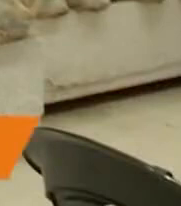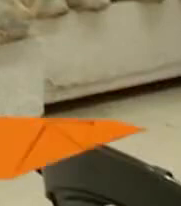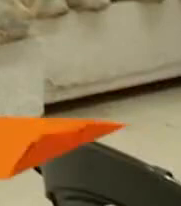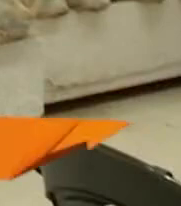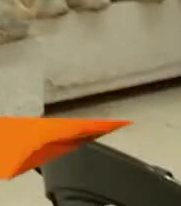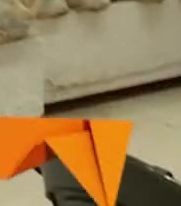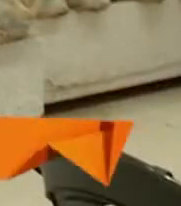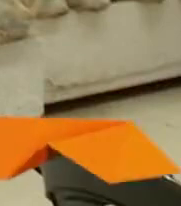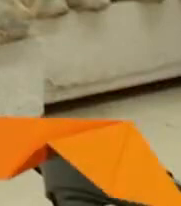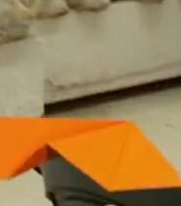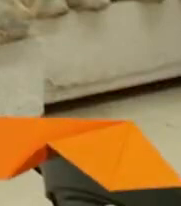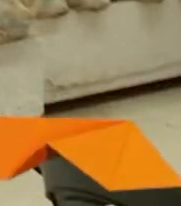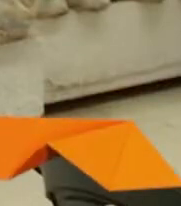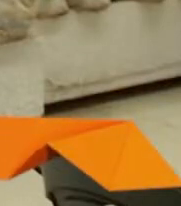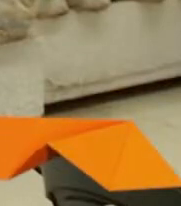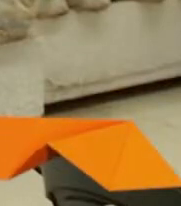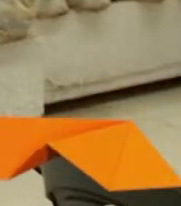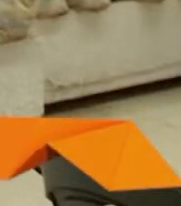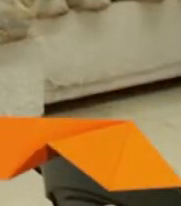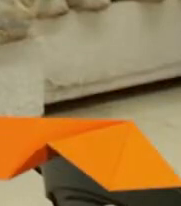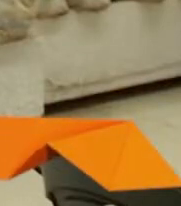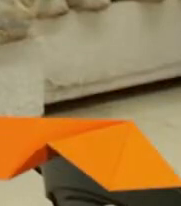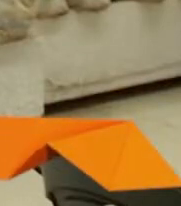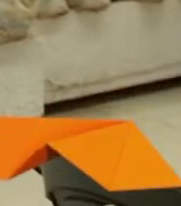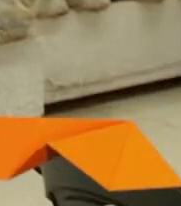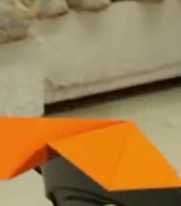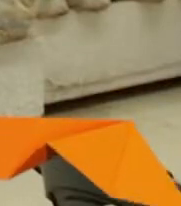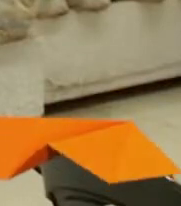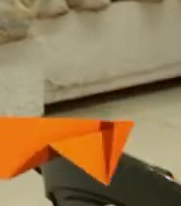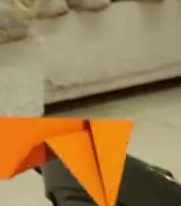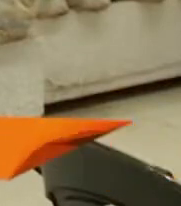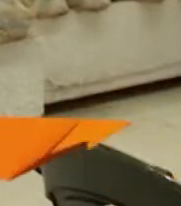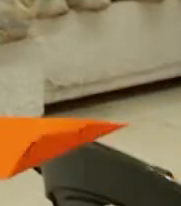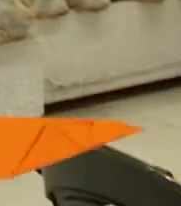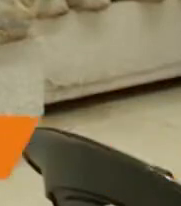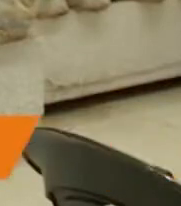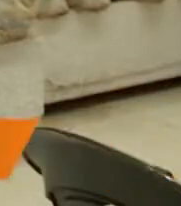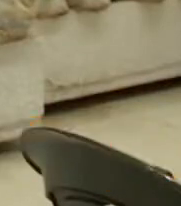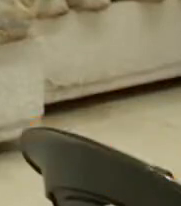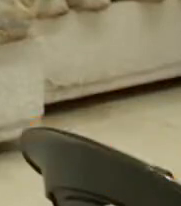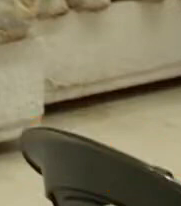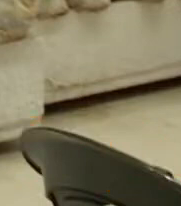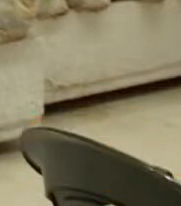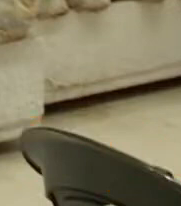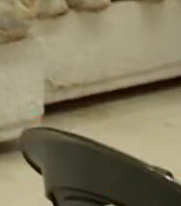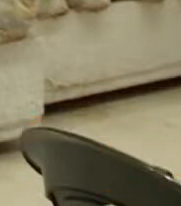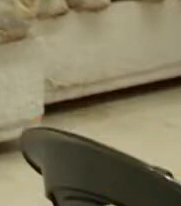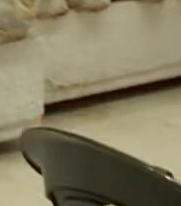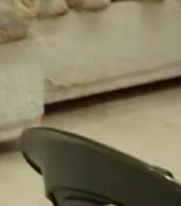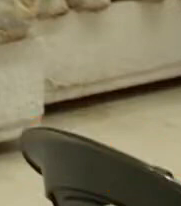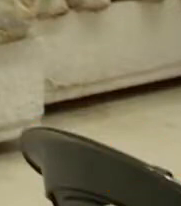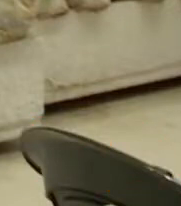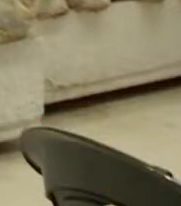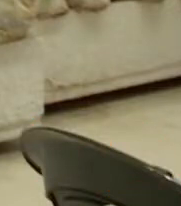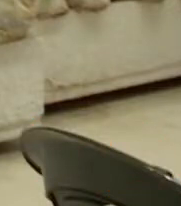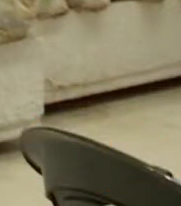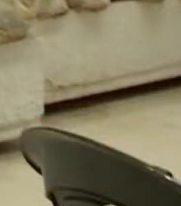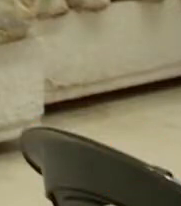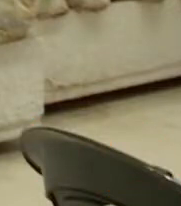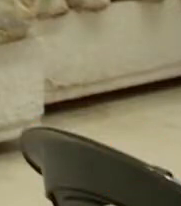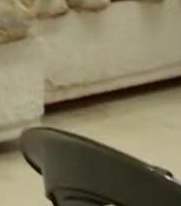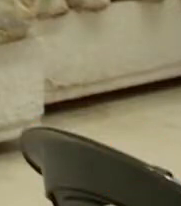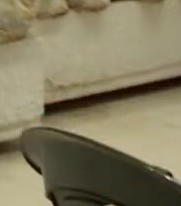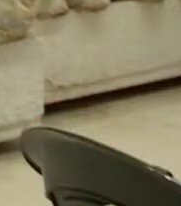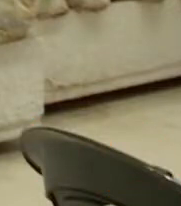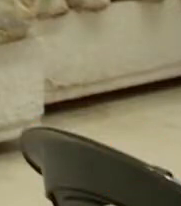el fondo personal de ella y ahí pude aquilatar realmente eh las características de Celia como persona como